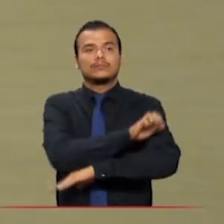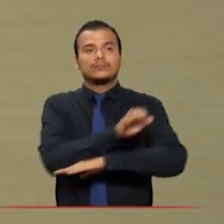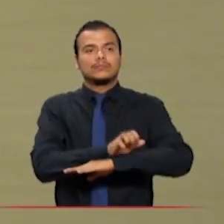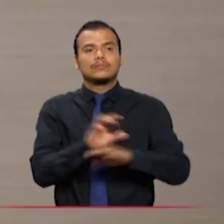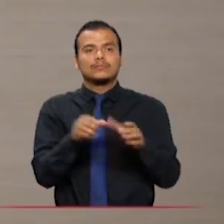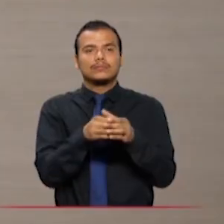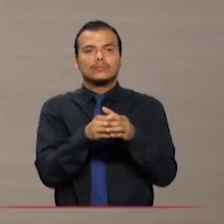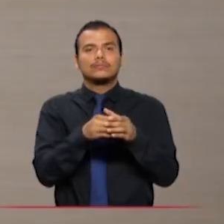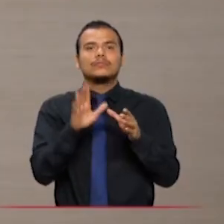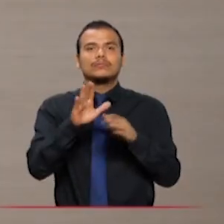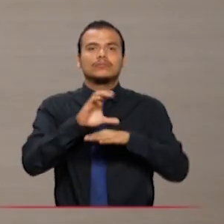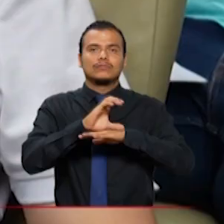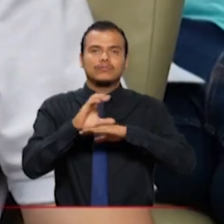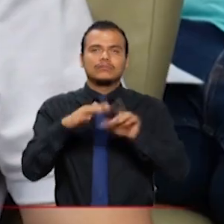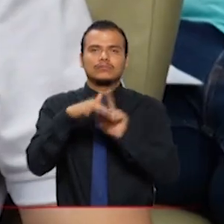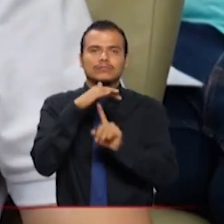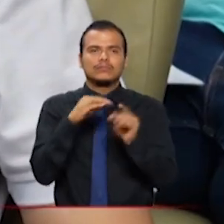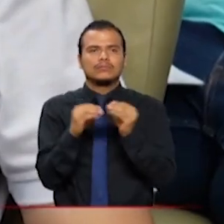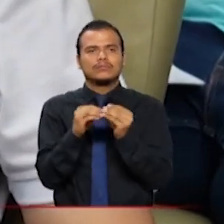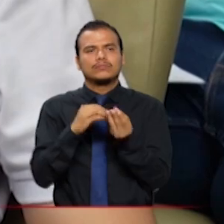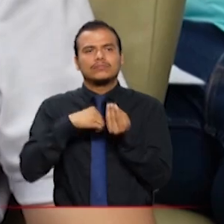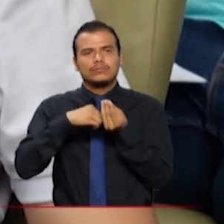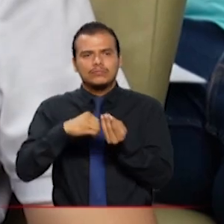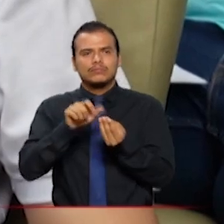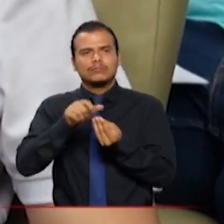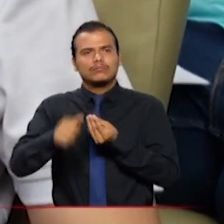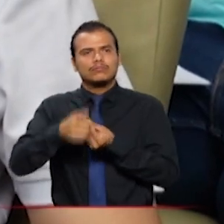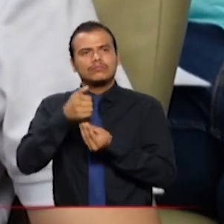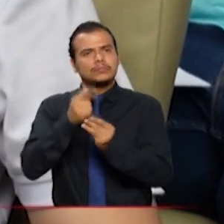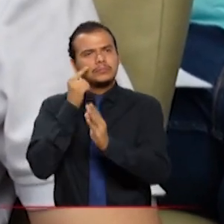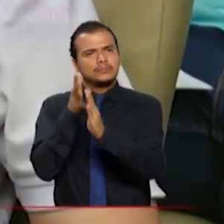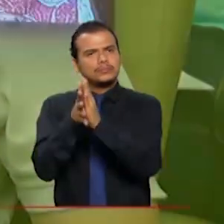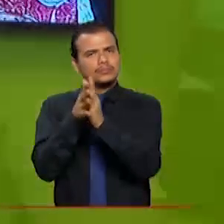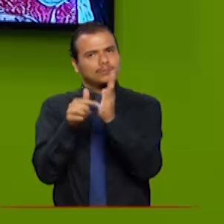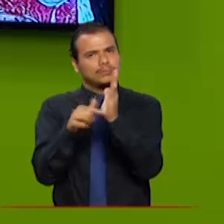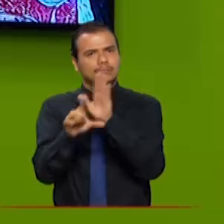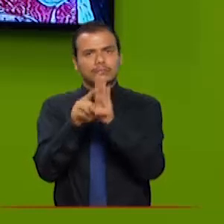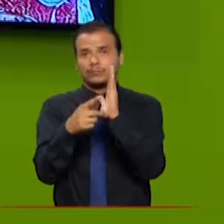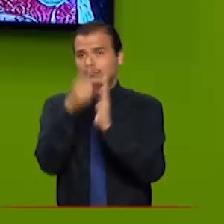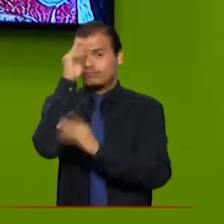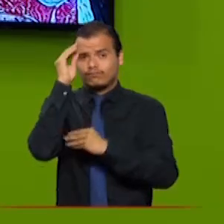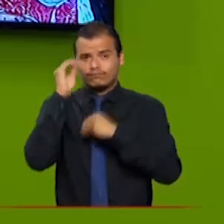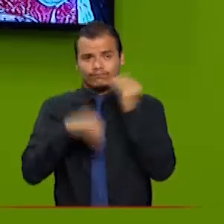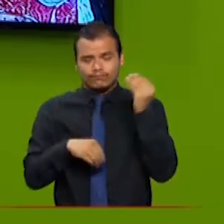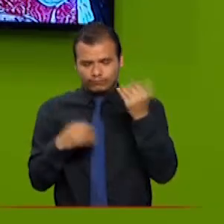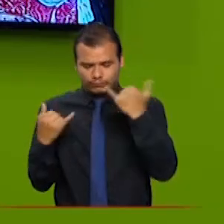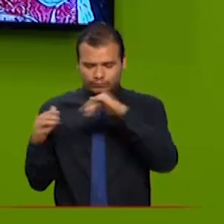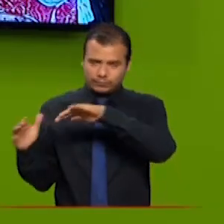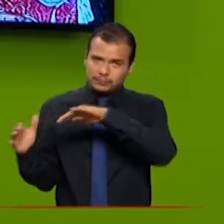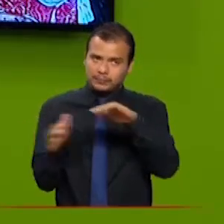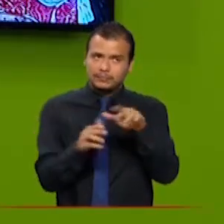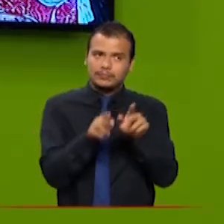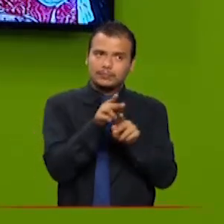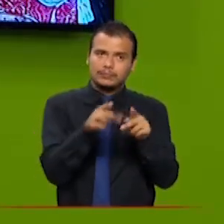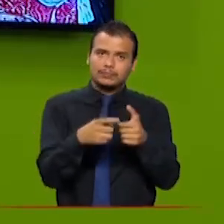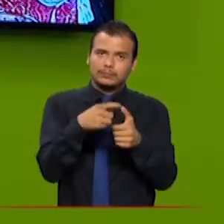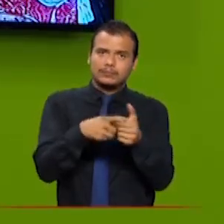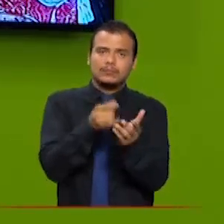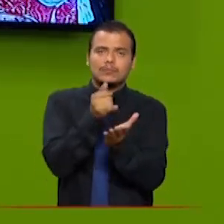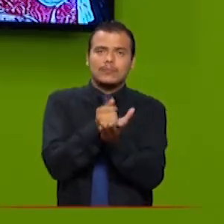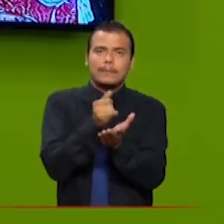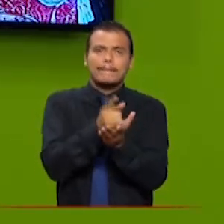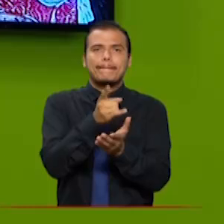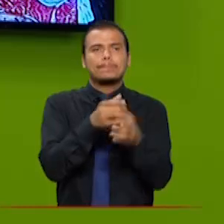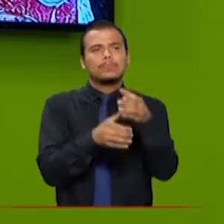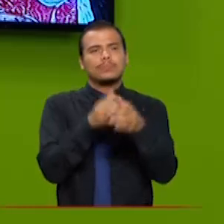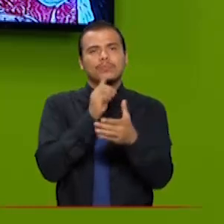directivos sindicales y trabajadores ambientales que expresaron su rechazo al proyecto de ley. Miembros de la Junta Directiva de la Cámara de Comercio de